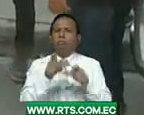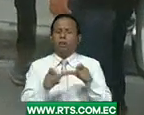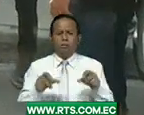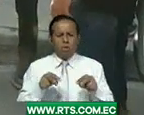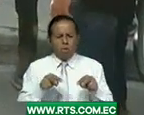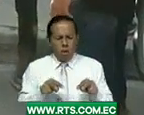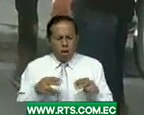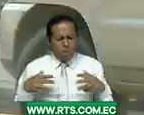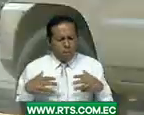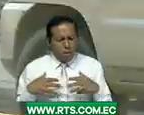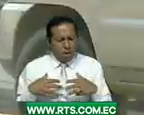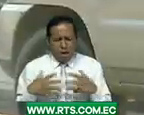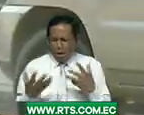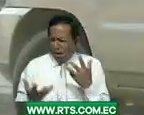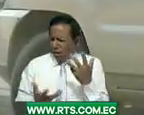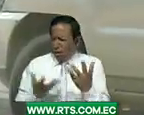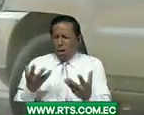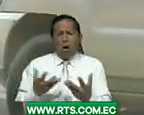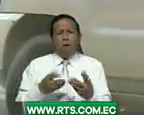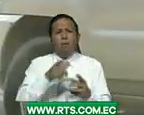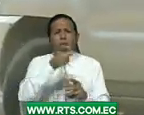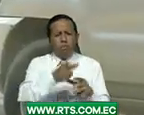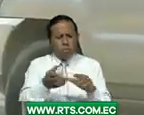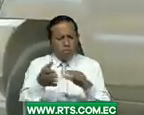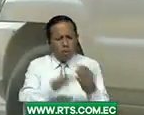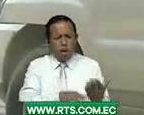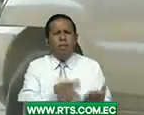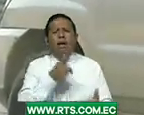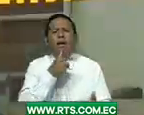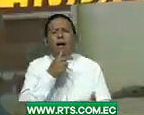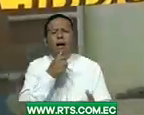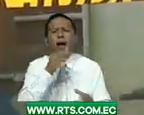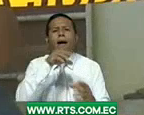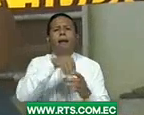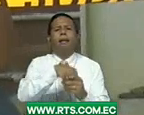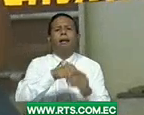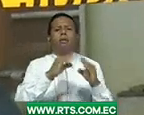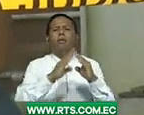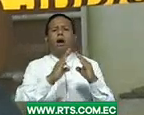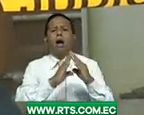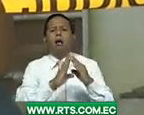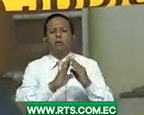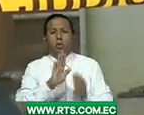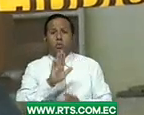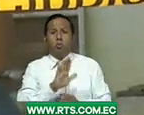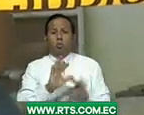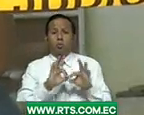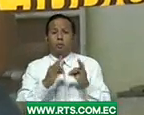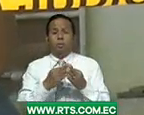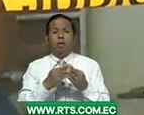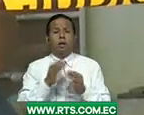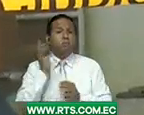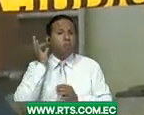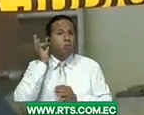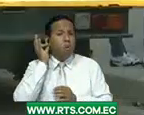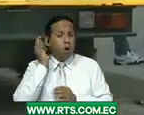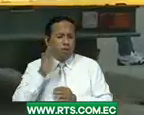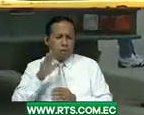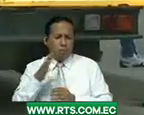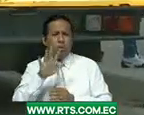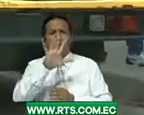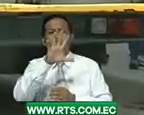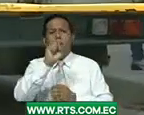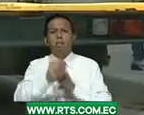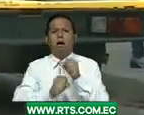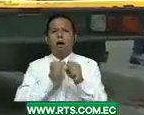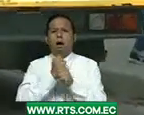impotencia al saber que en esa ocasión la víctima mortal estaba dentro de esa casa. Era su familiar. Una señora de aproximadamente 50 años